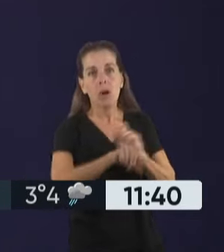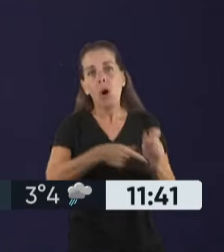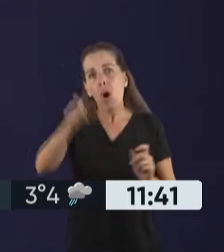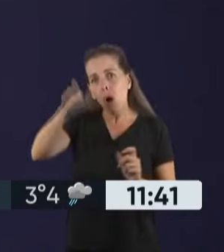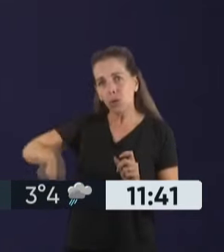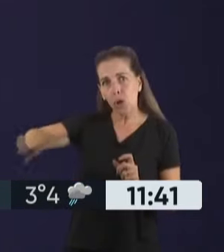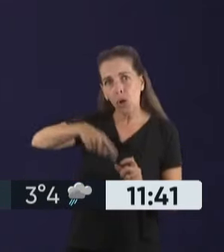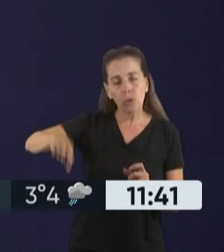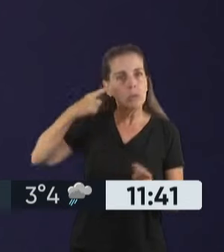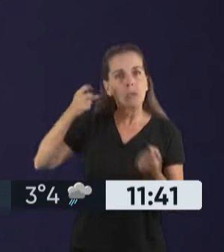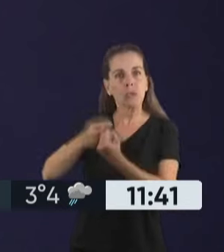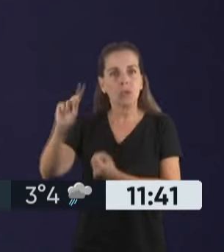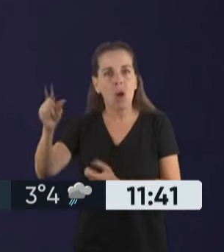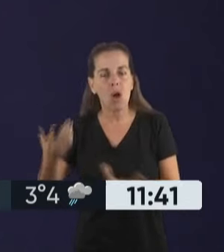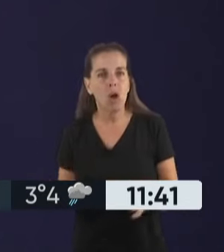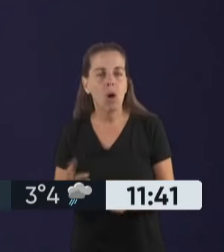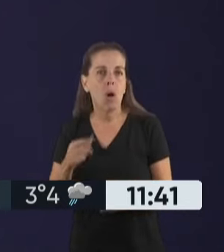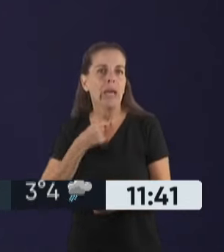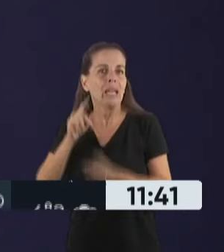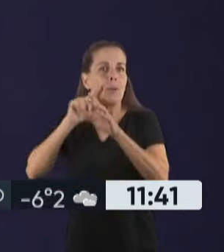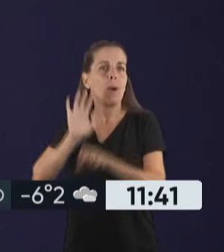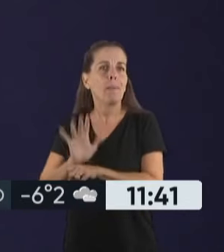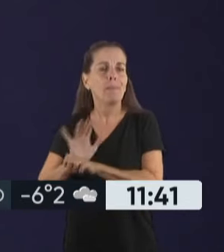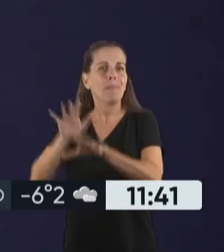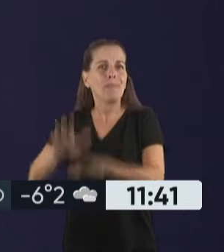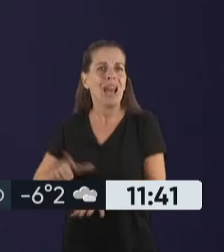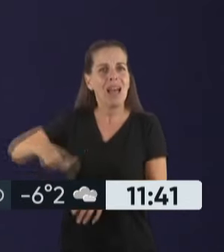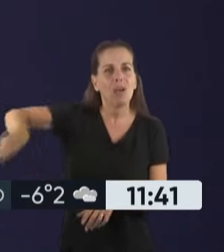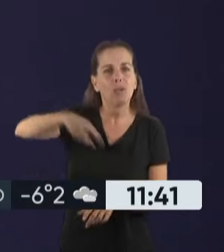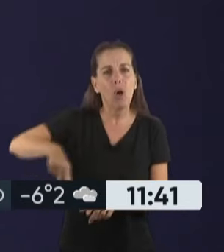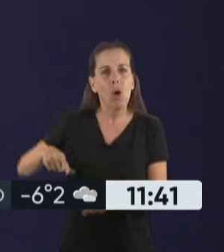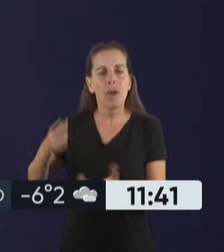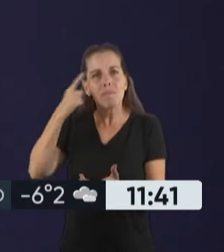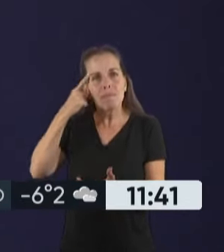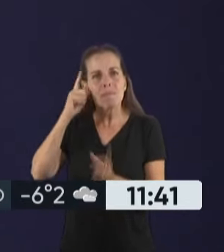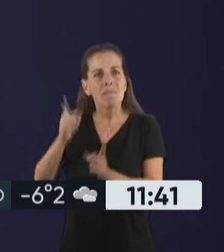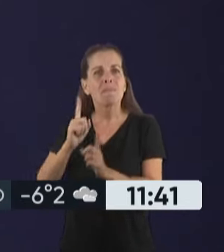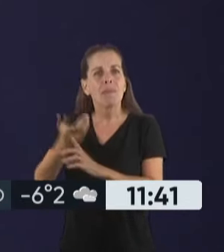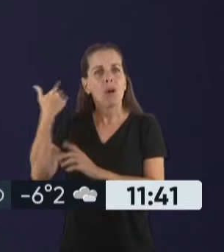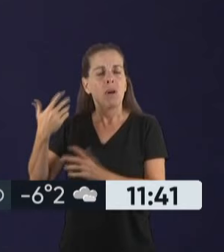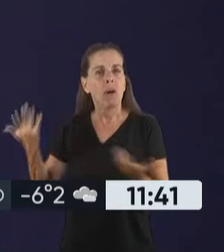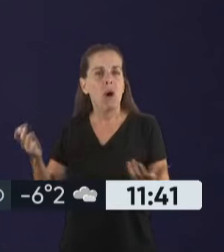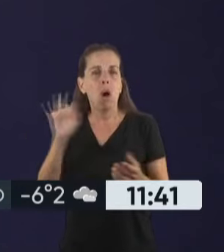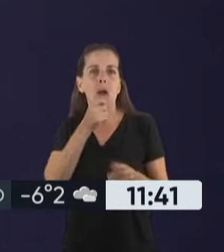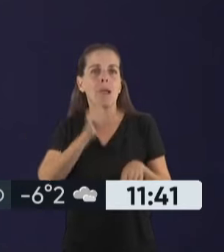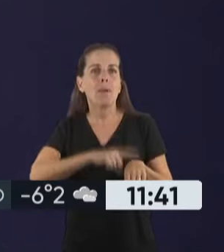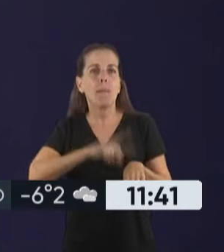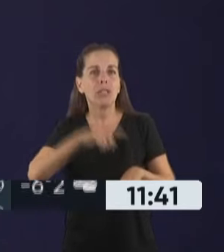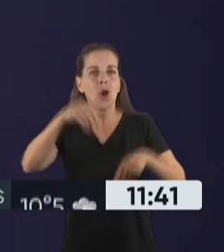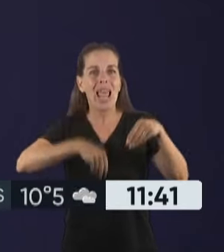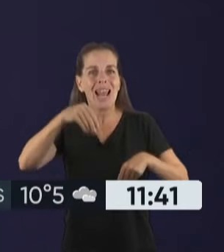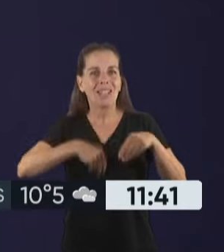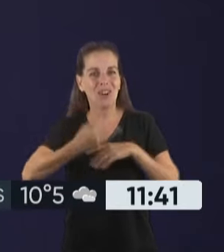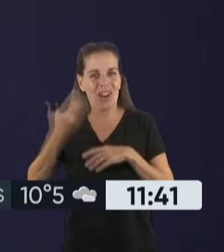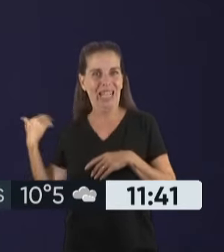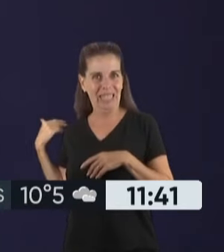o que o que la buena parte de la gente no quiere o que al menos en las urnas la sociedad expresó que ya no quiere más